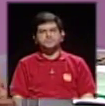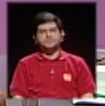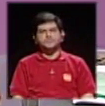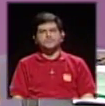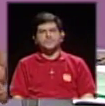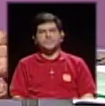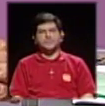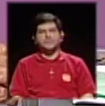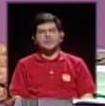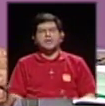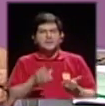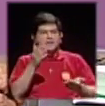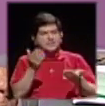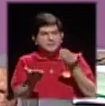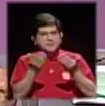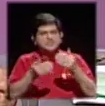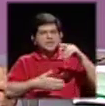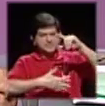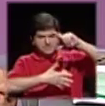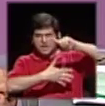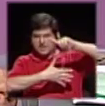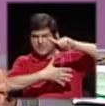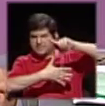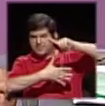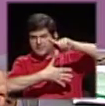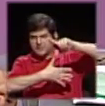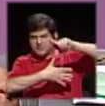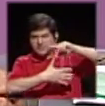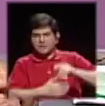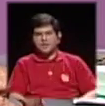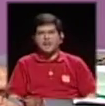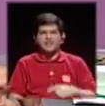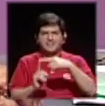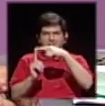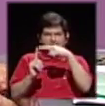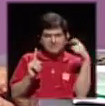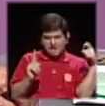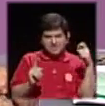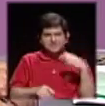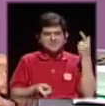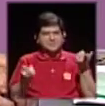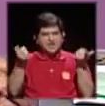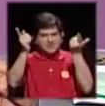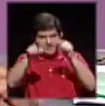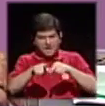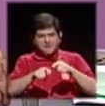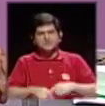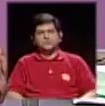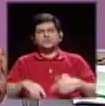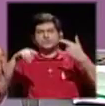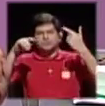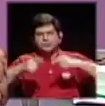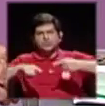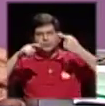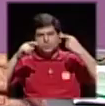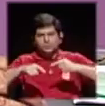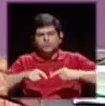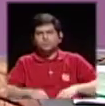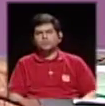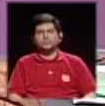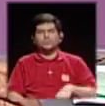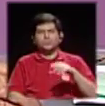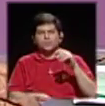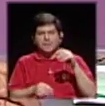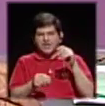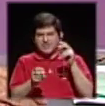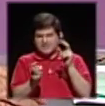pero yo creo que en América Latina, a partir de los casos de tortura sexual de que han